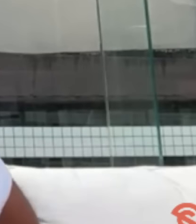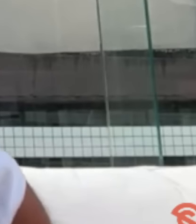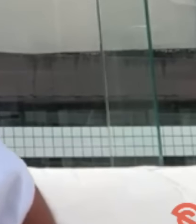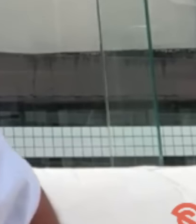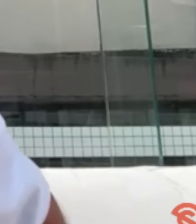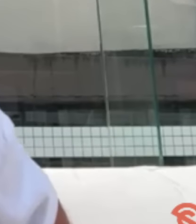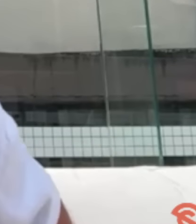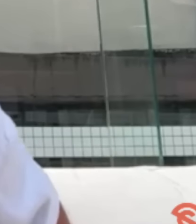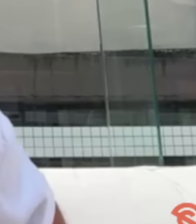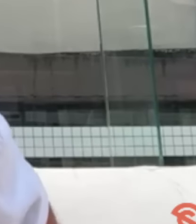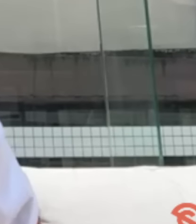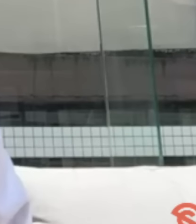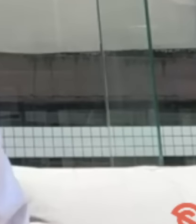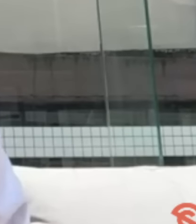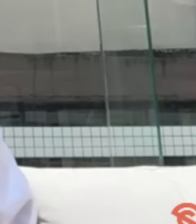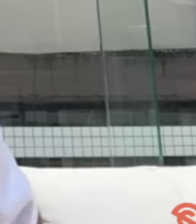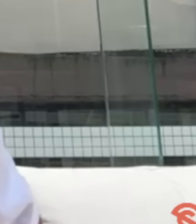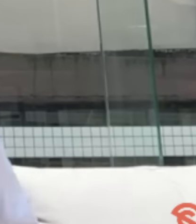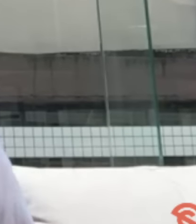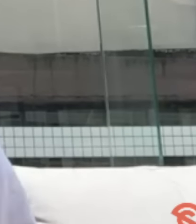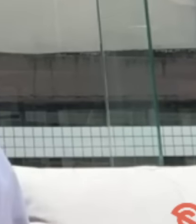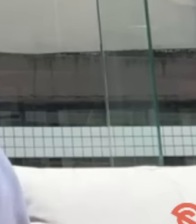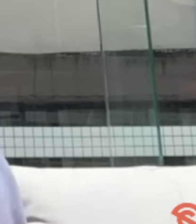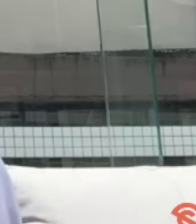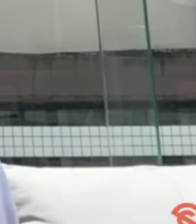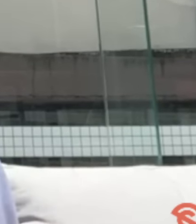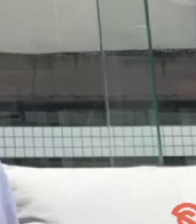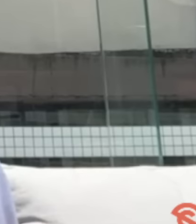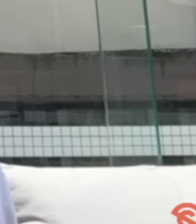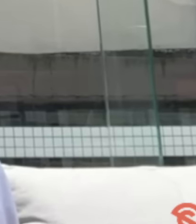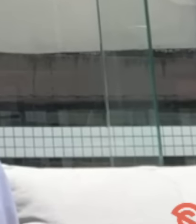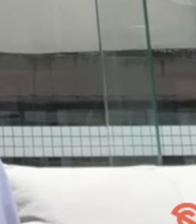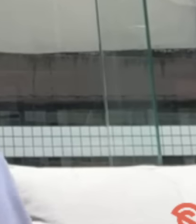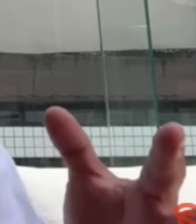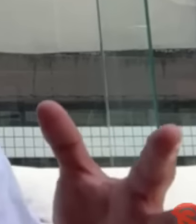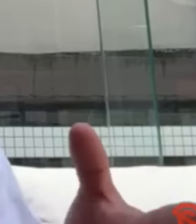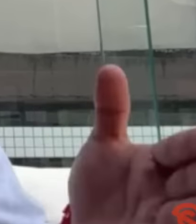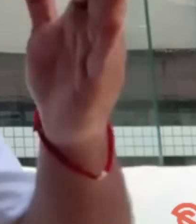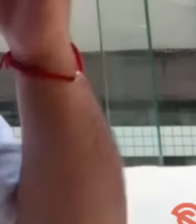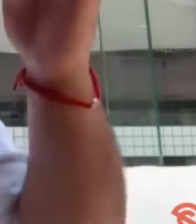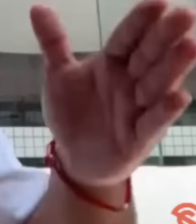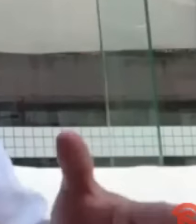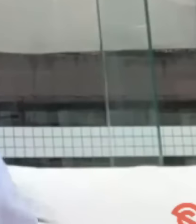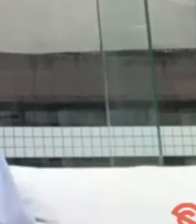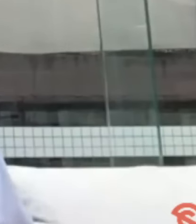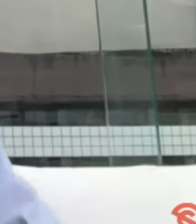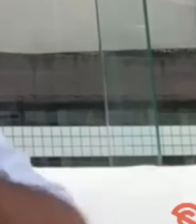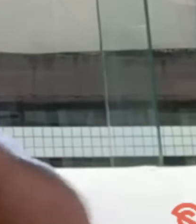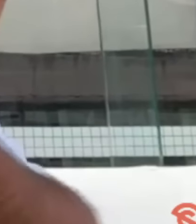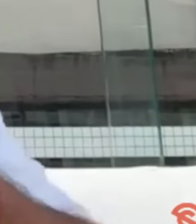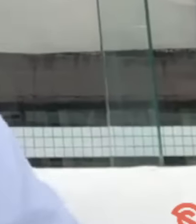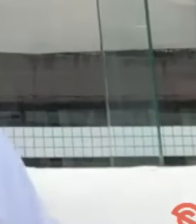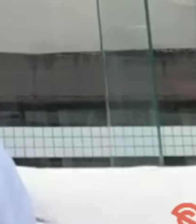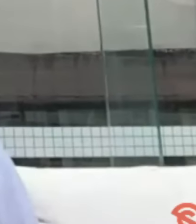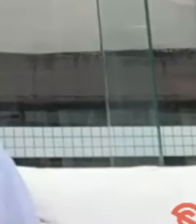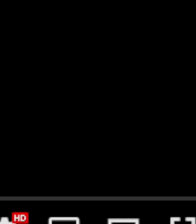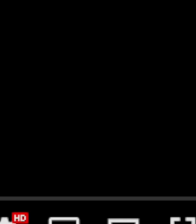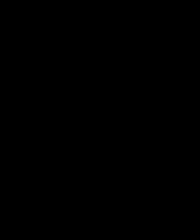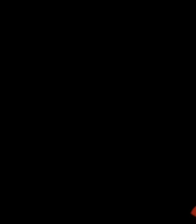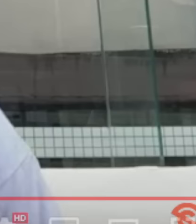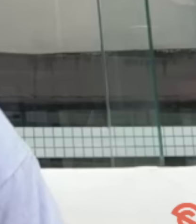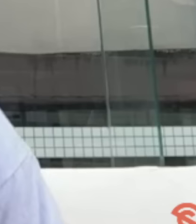Me dio mucho gusto reconocer también a maestros como Paco Cruz, el propio Jaime